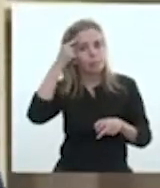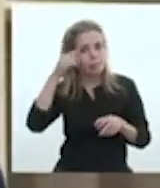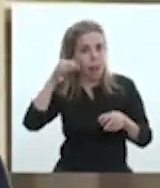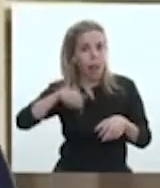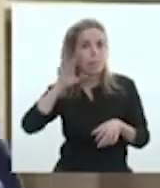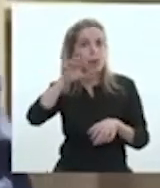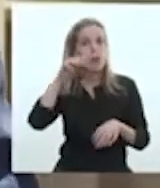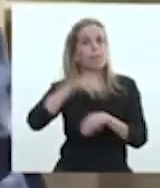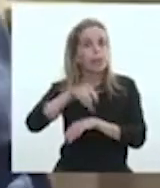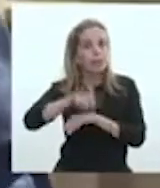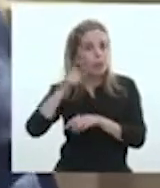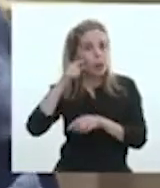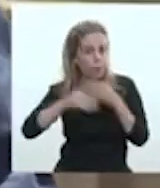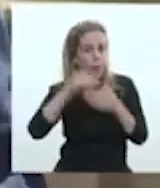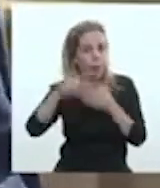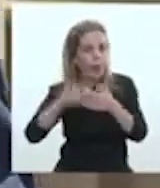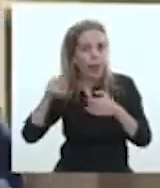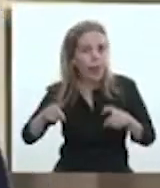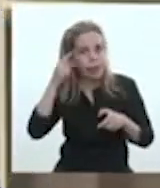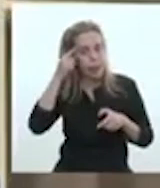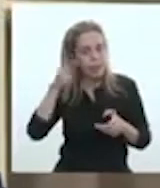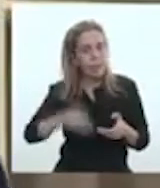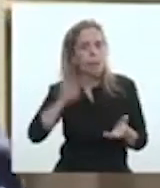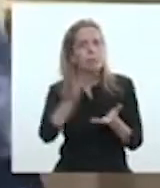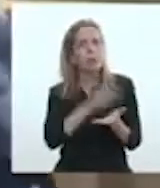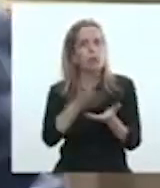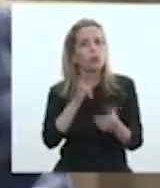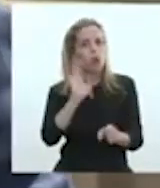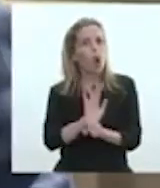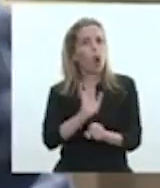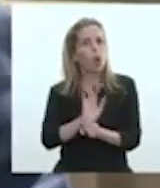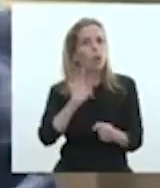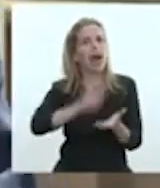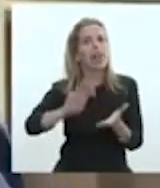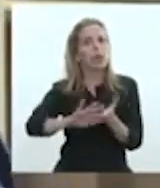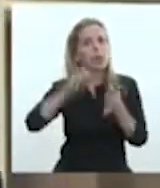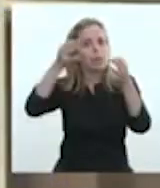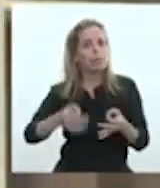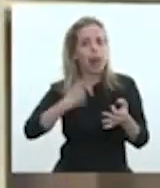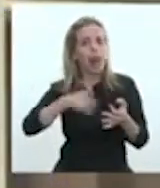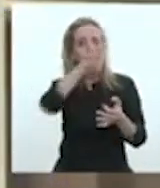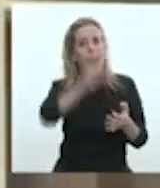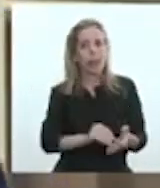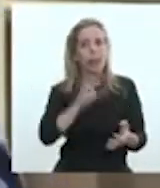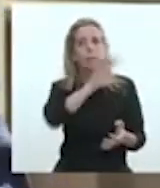nuestra provincia la vamos a llevar adelante con una deuda histórica que tiene el país central para con las provincias periféricas